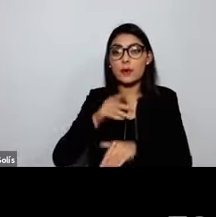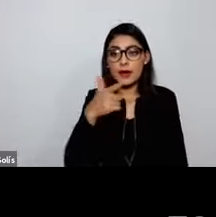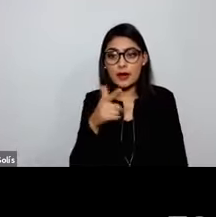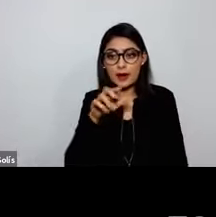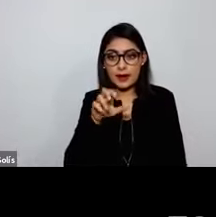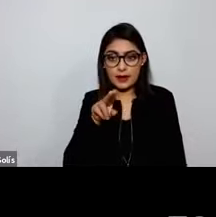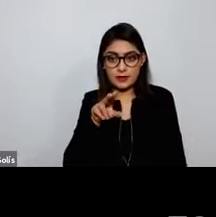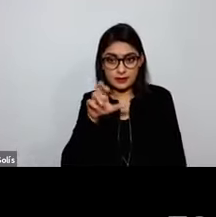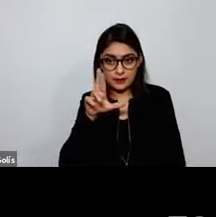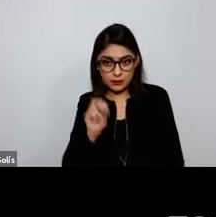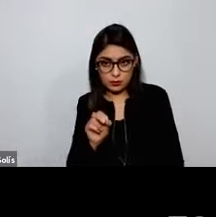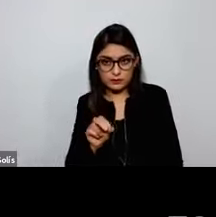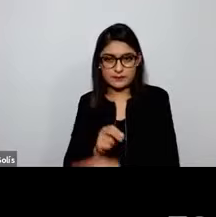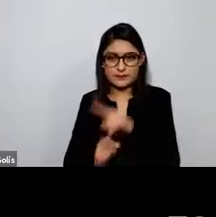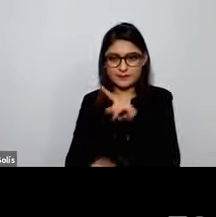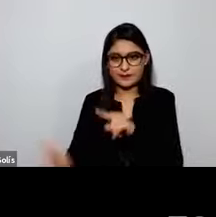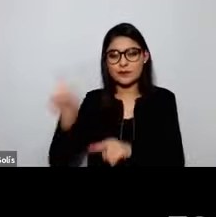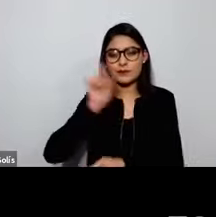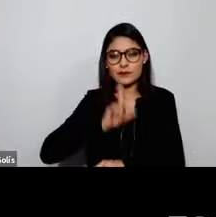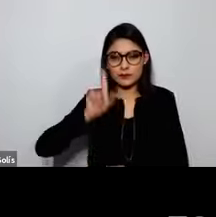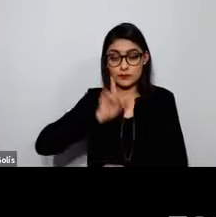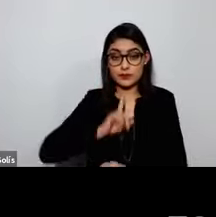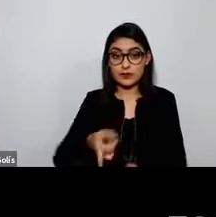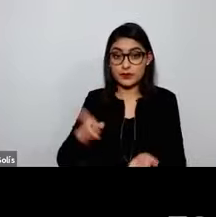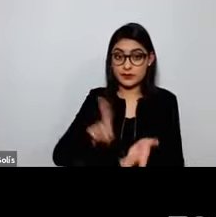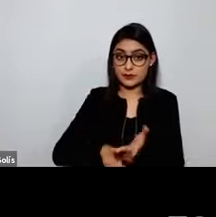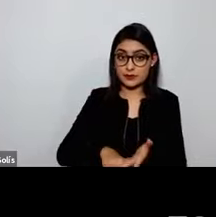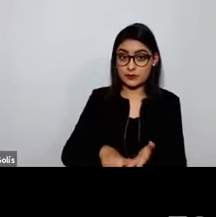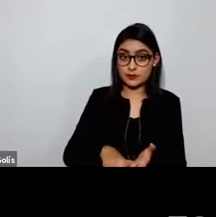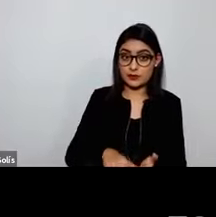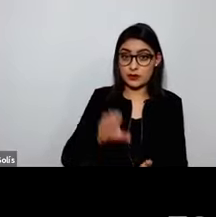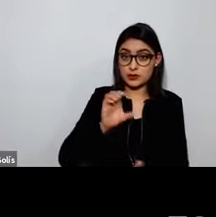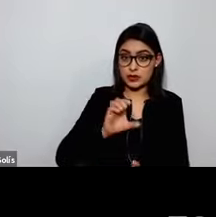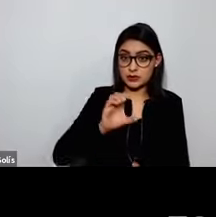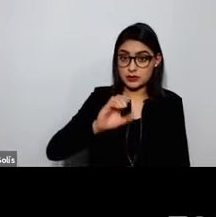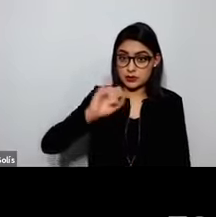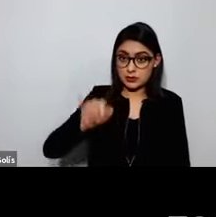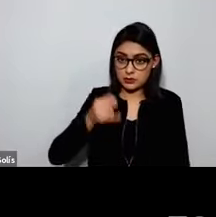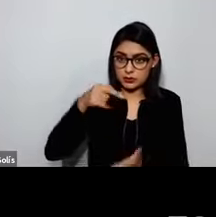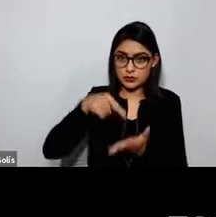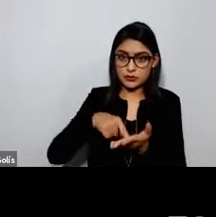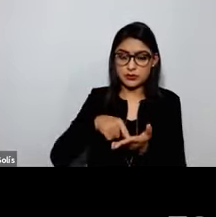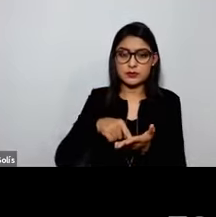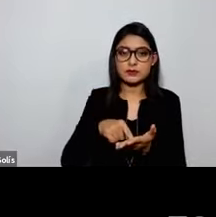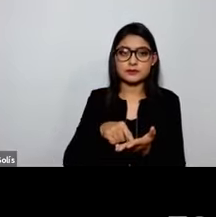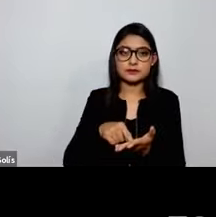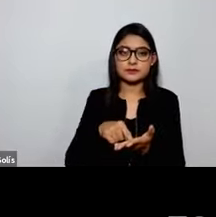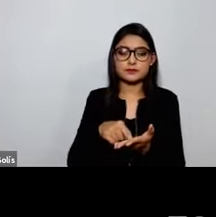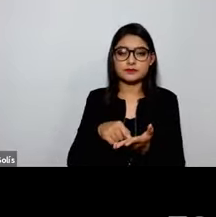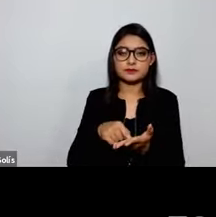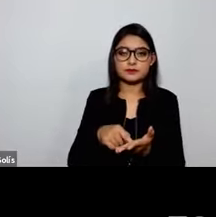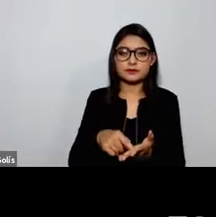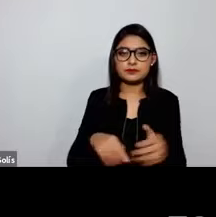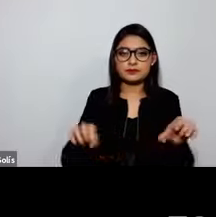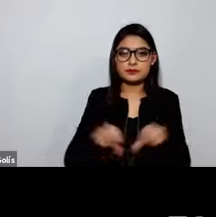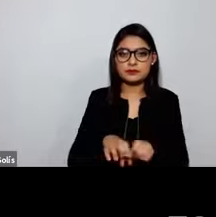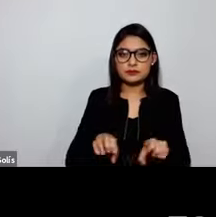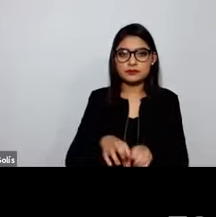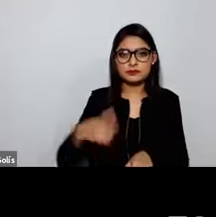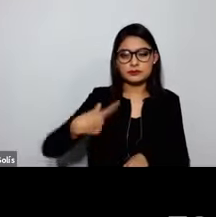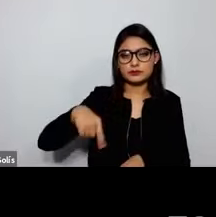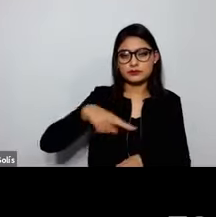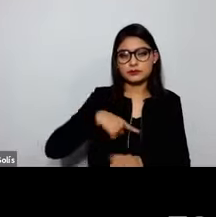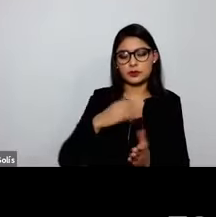que este cuaderno puede ser visto desde el enfoque necesariamente de este protocolo actualizado para juzgar